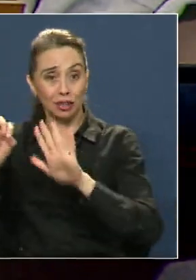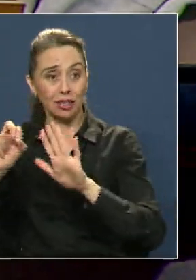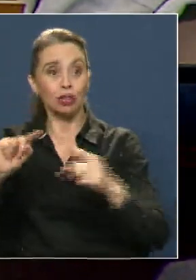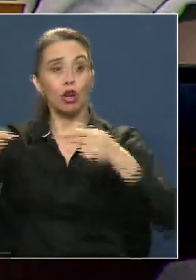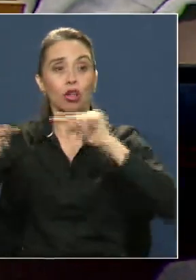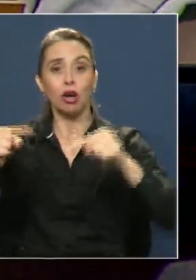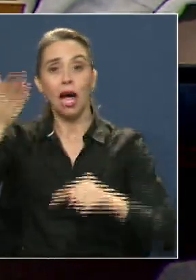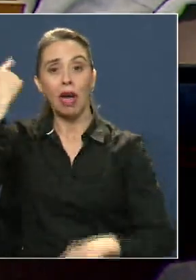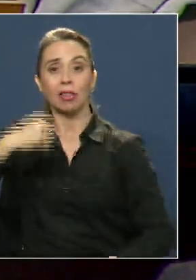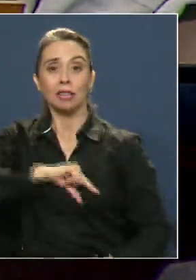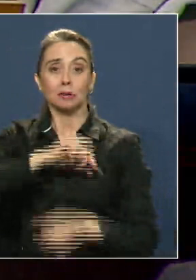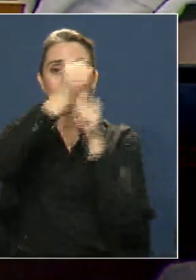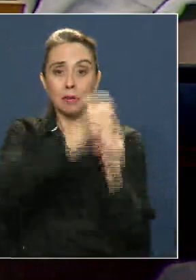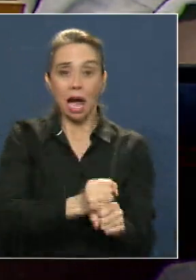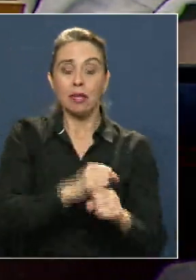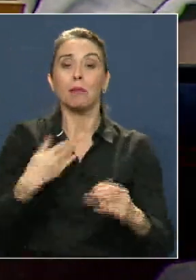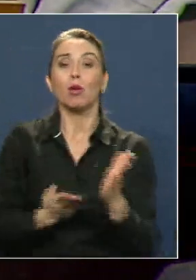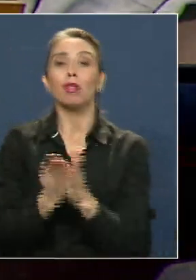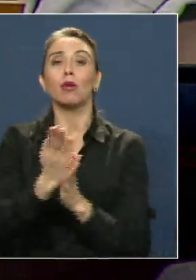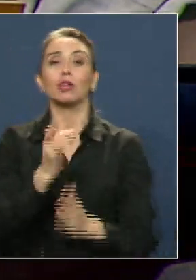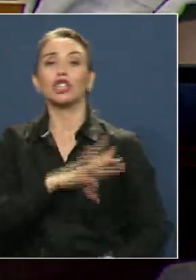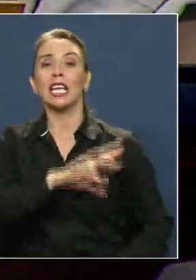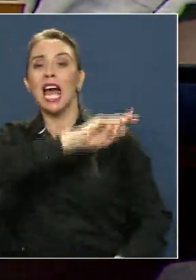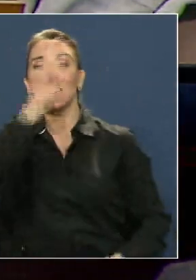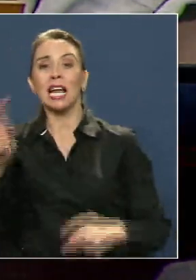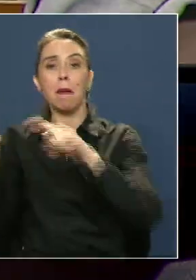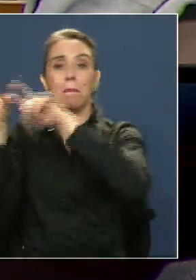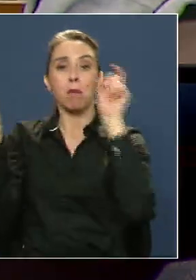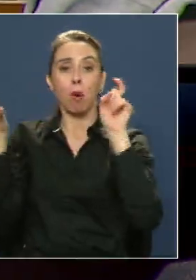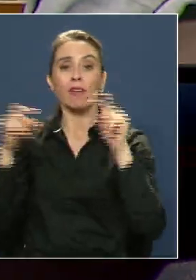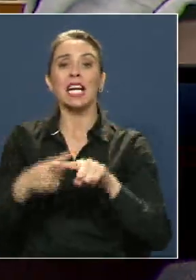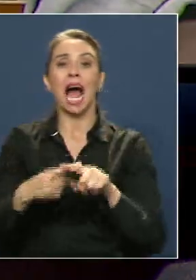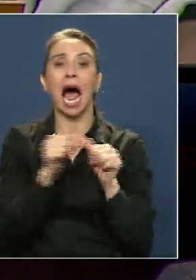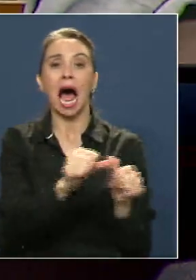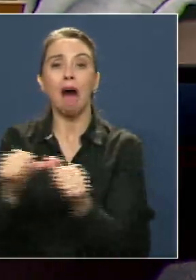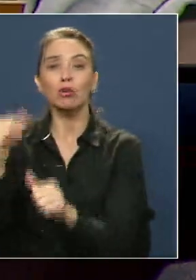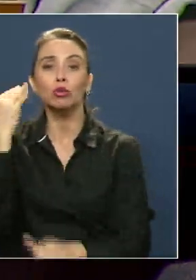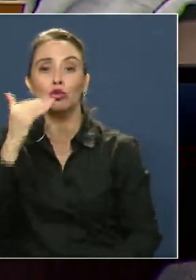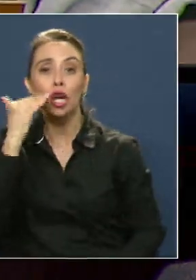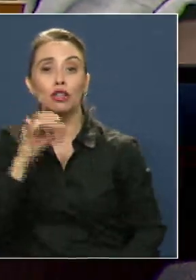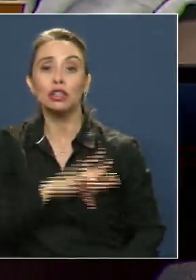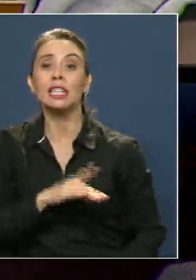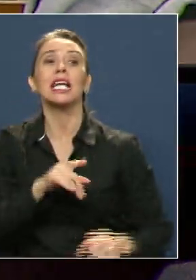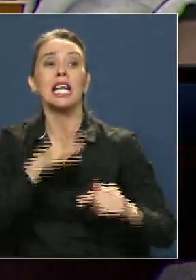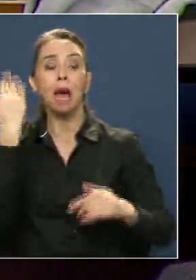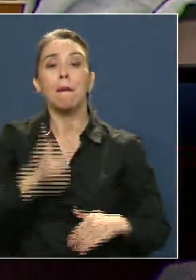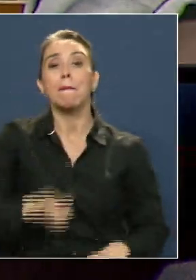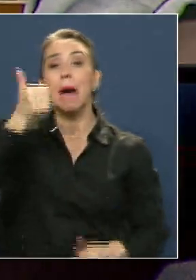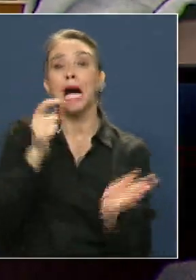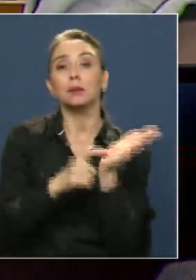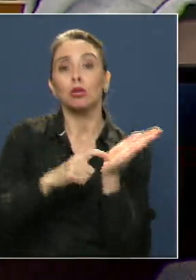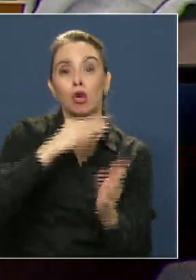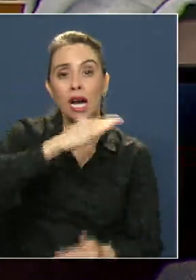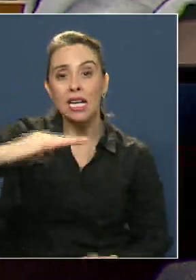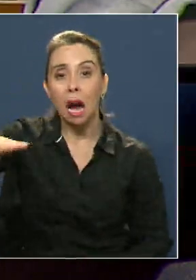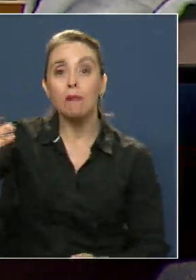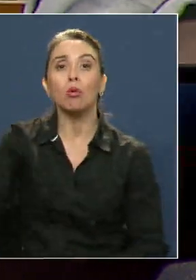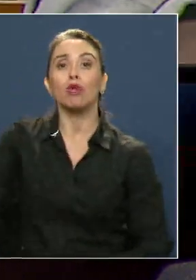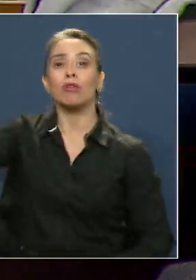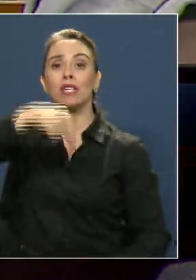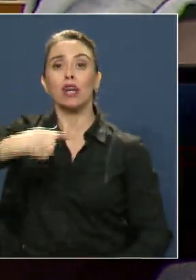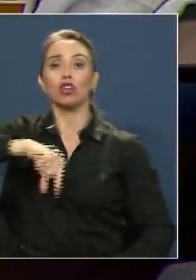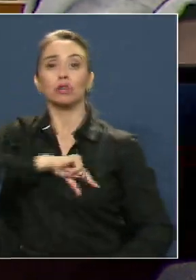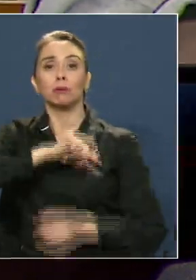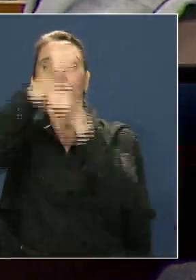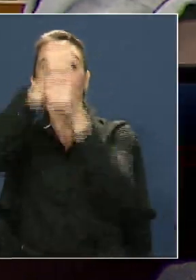colonia y durante todo el principio de la República, porque el abuso de los niños en Chile ha sido una tendencia, especialmente en el mundo rural, desde la colonia.